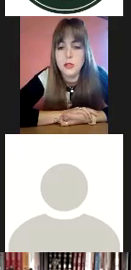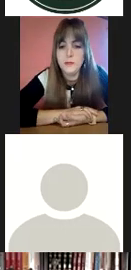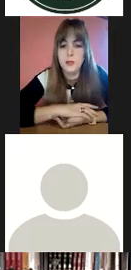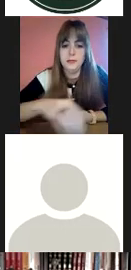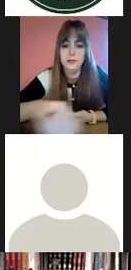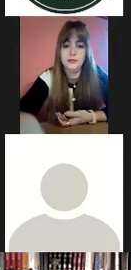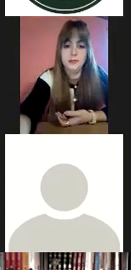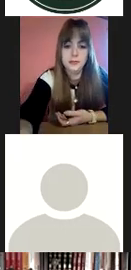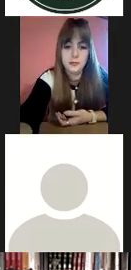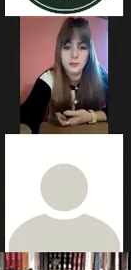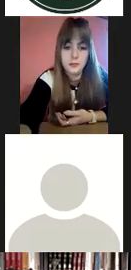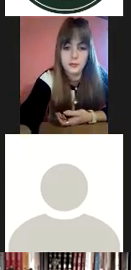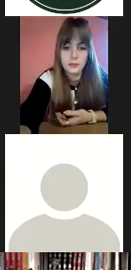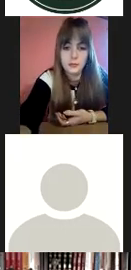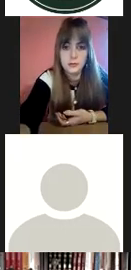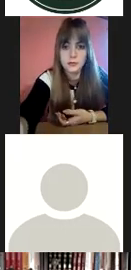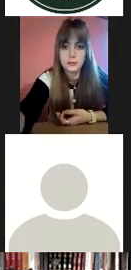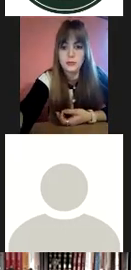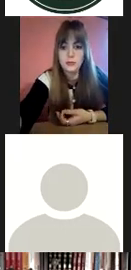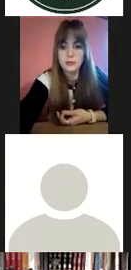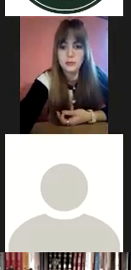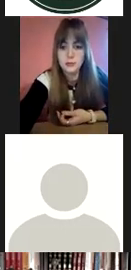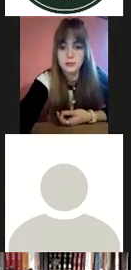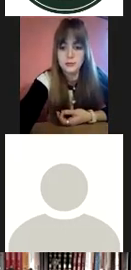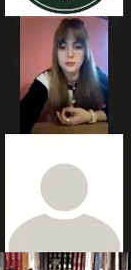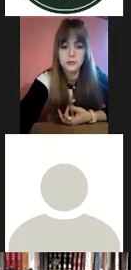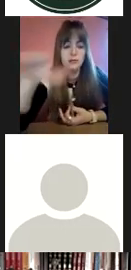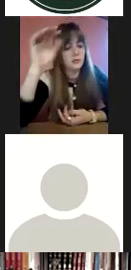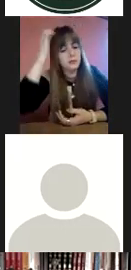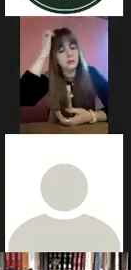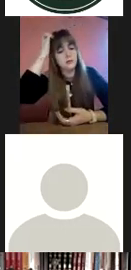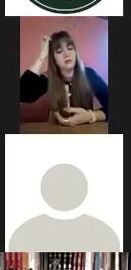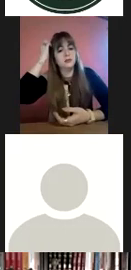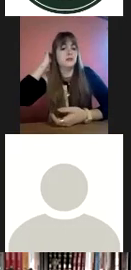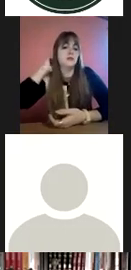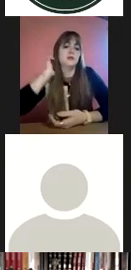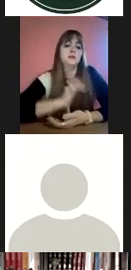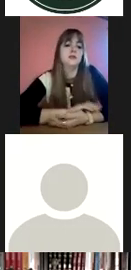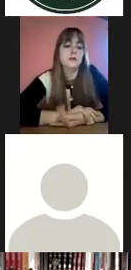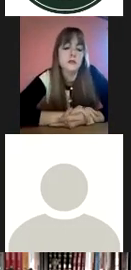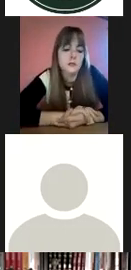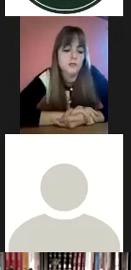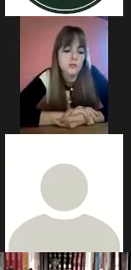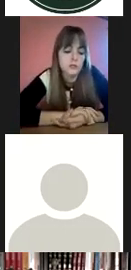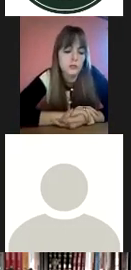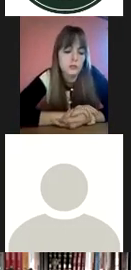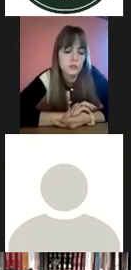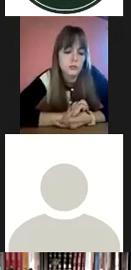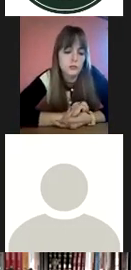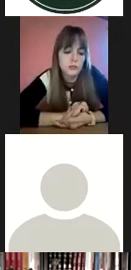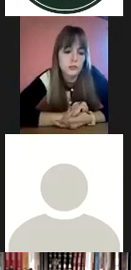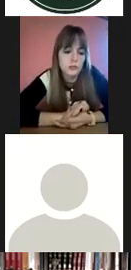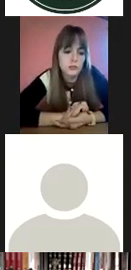Sí, escucho perfecto. Bueno, muchas gracias. Florencia, a mí me gustaría que me expliques un poquitito